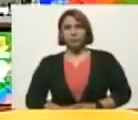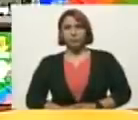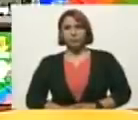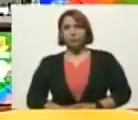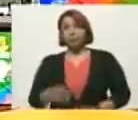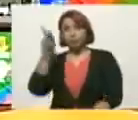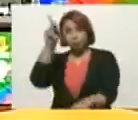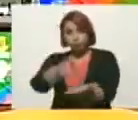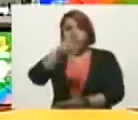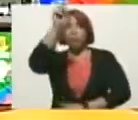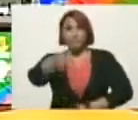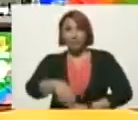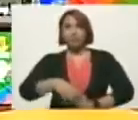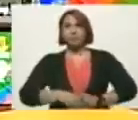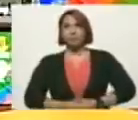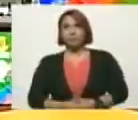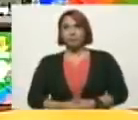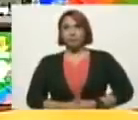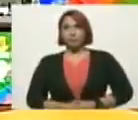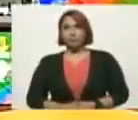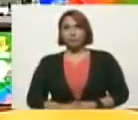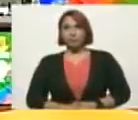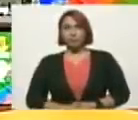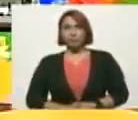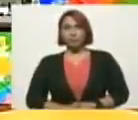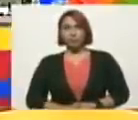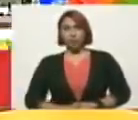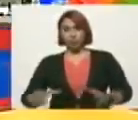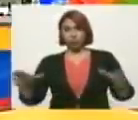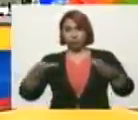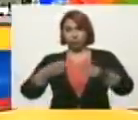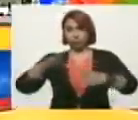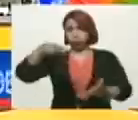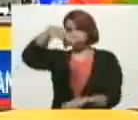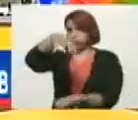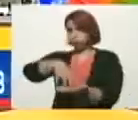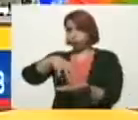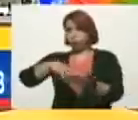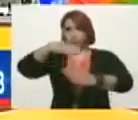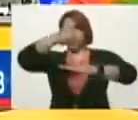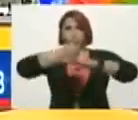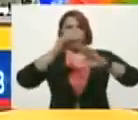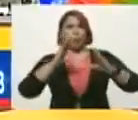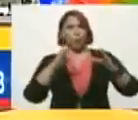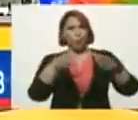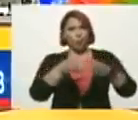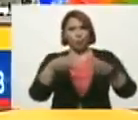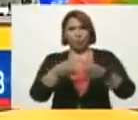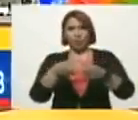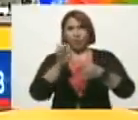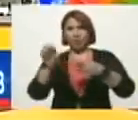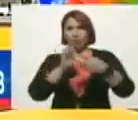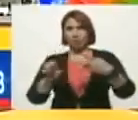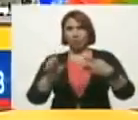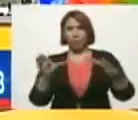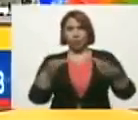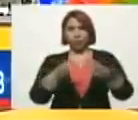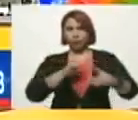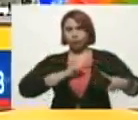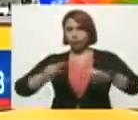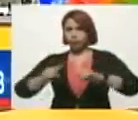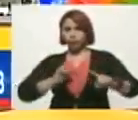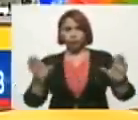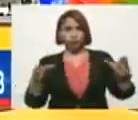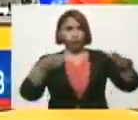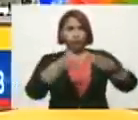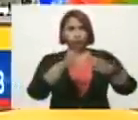Presentes aquí el jefe del Estado Mayor de la Comandancia Estratégica Operacional, los comandantes